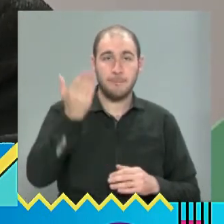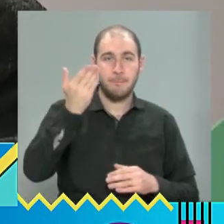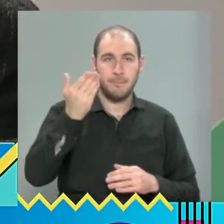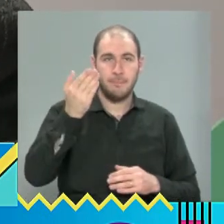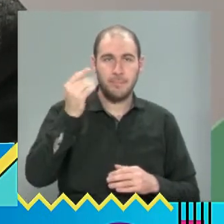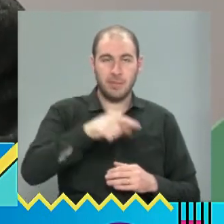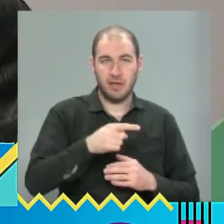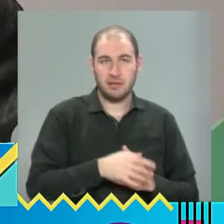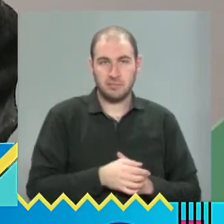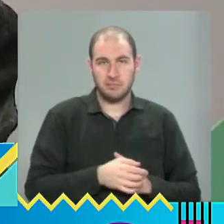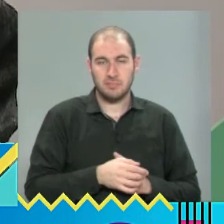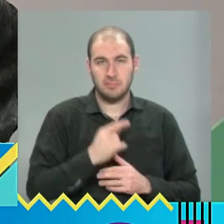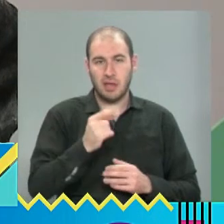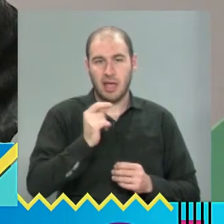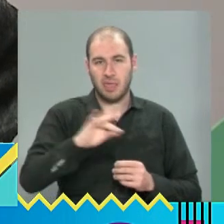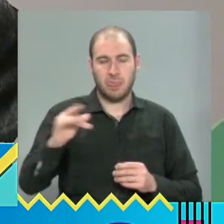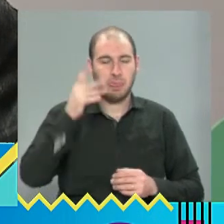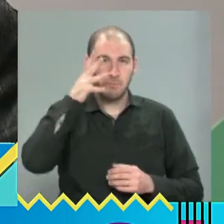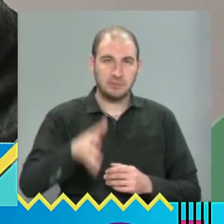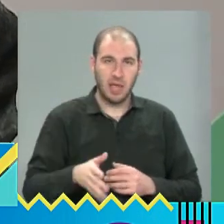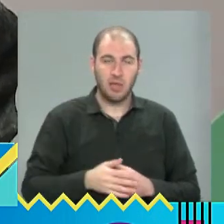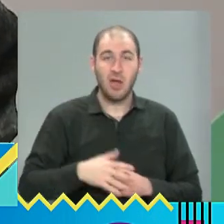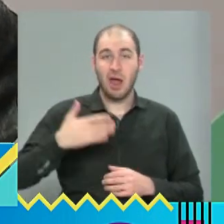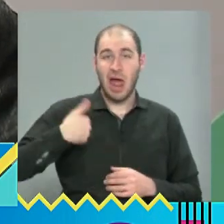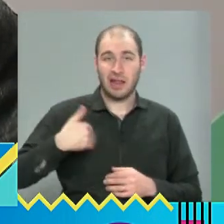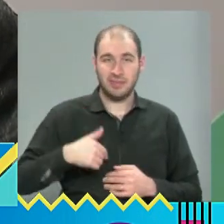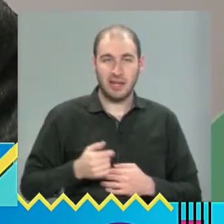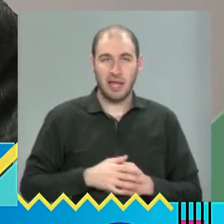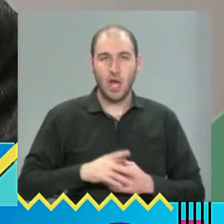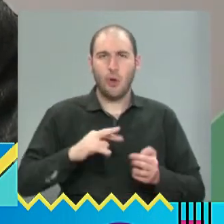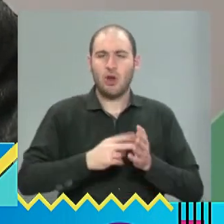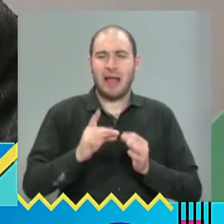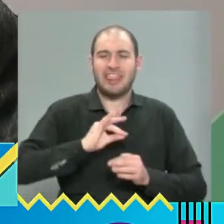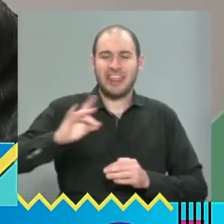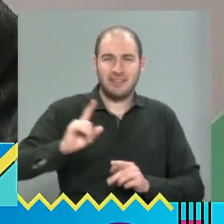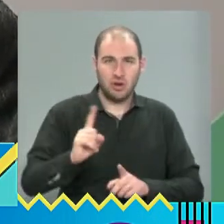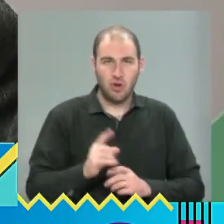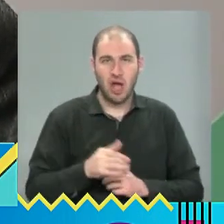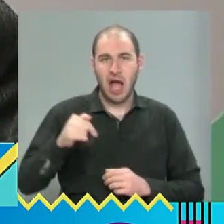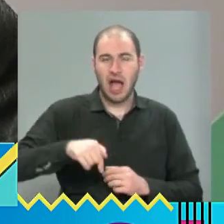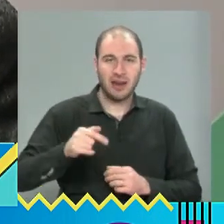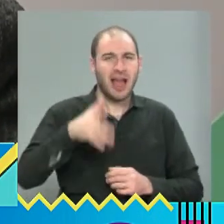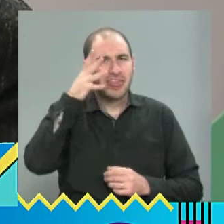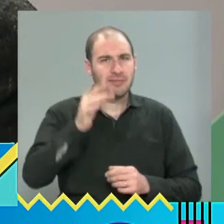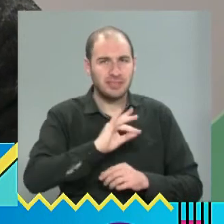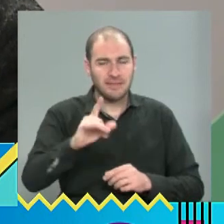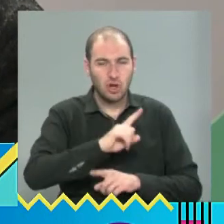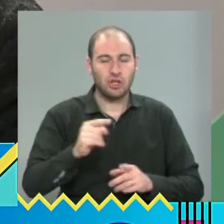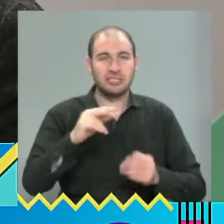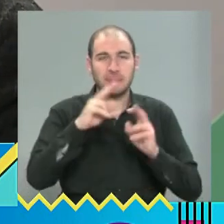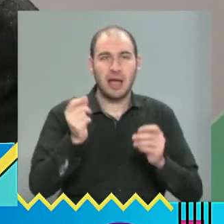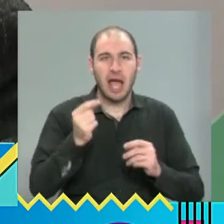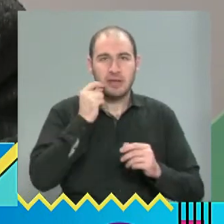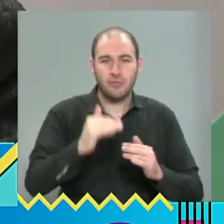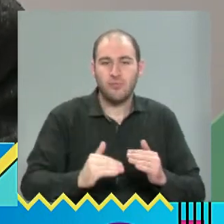se hace un monto muy grande. Por eso, Argentina no es un problema de deuda actual muy alto, sino un problema de cuánto puede